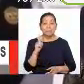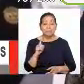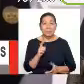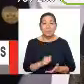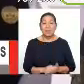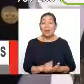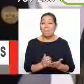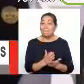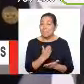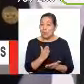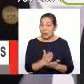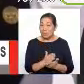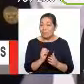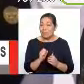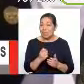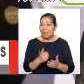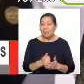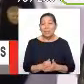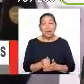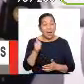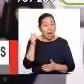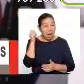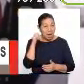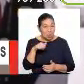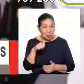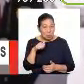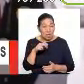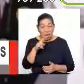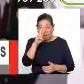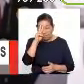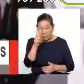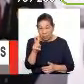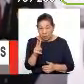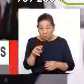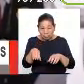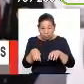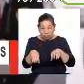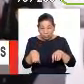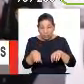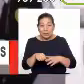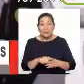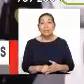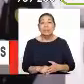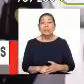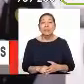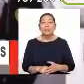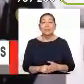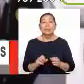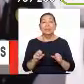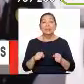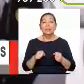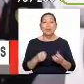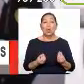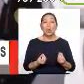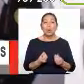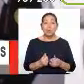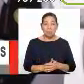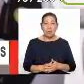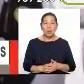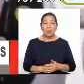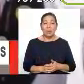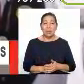los problemas que han habido en el Agustino y la Victoria especialmente, efectivamente es como